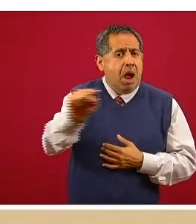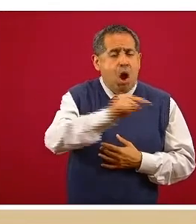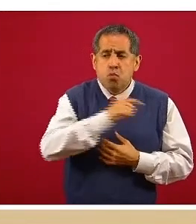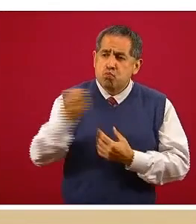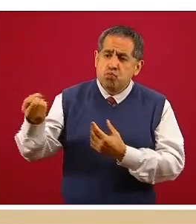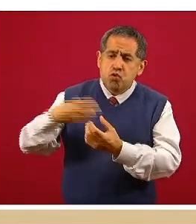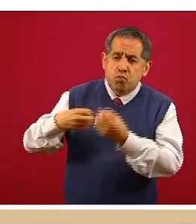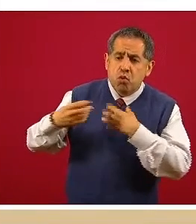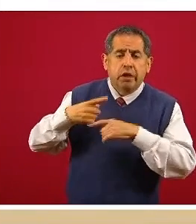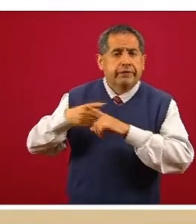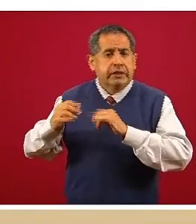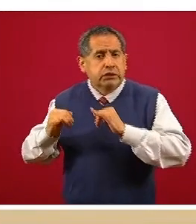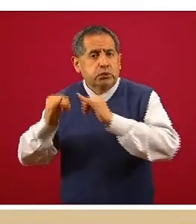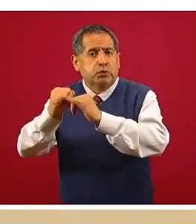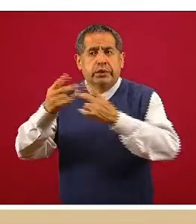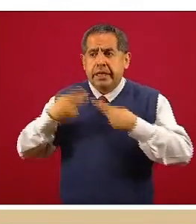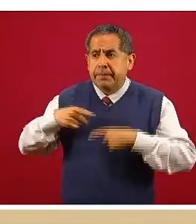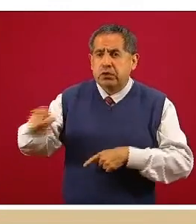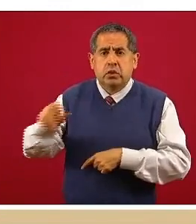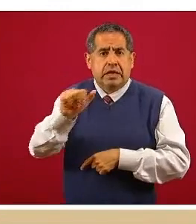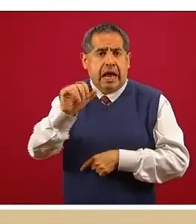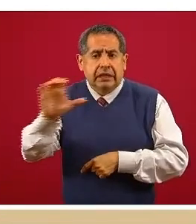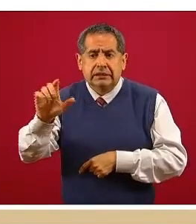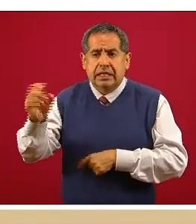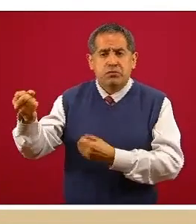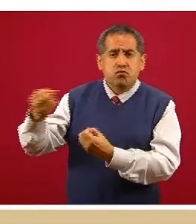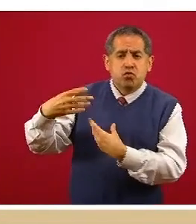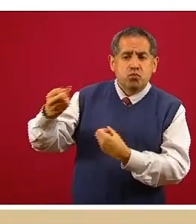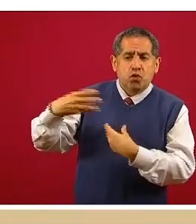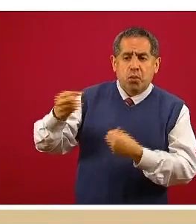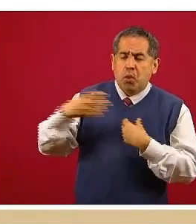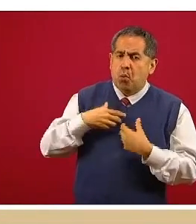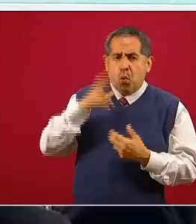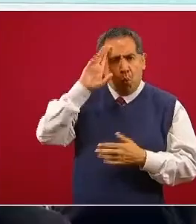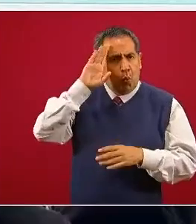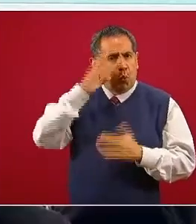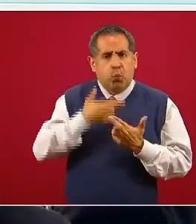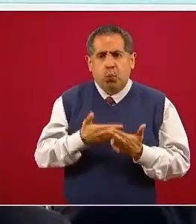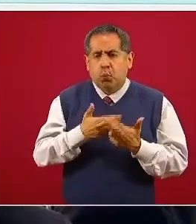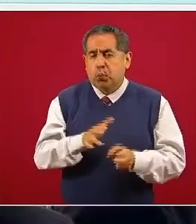personas, instituciones y asociaciones civiles. La siguiente.